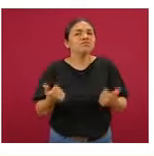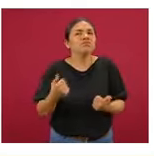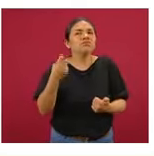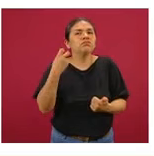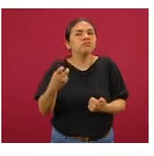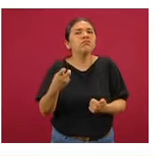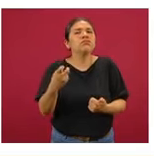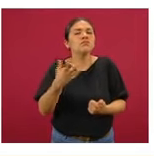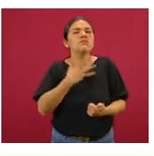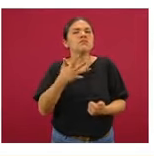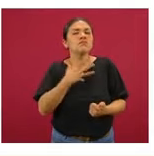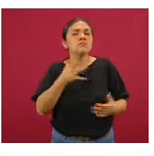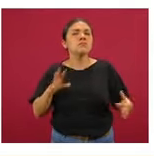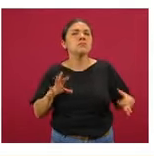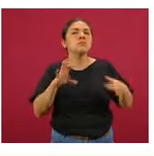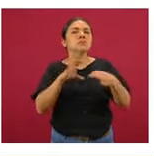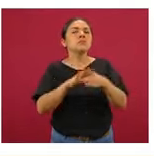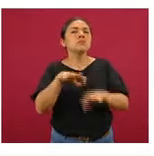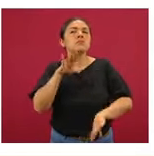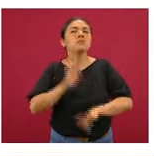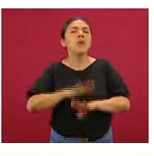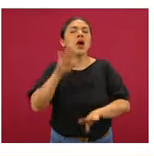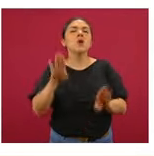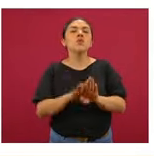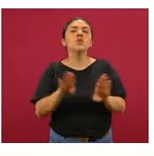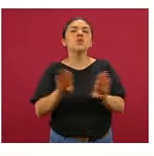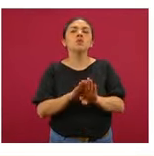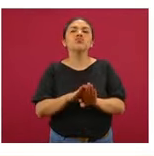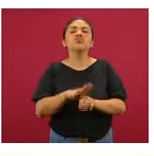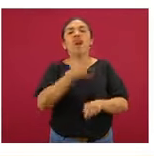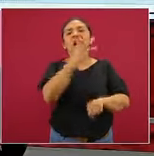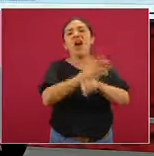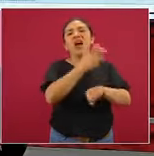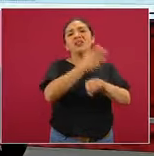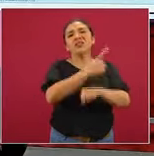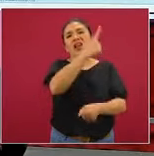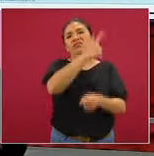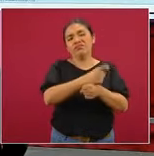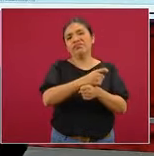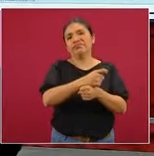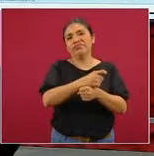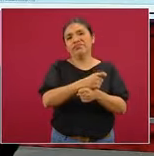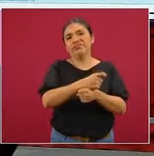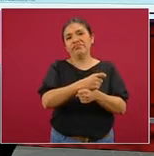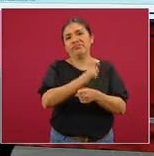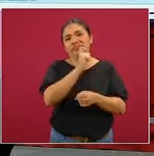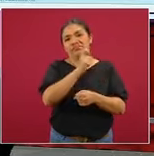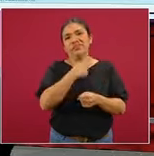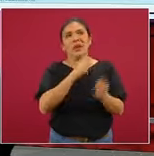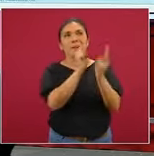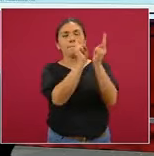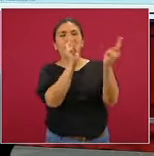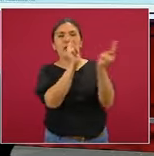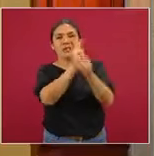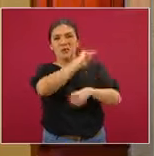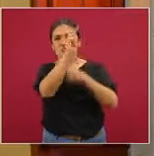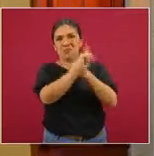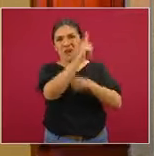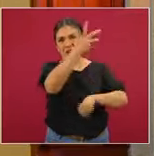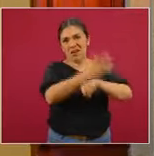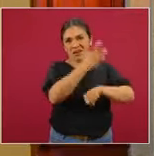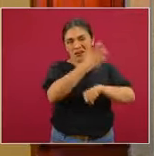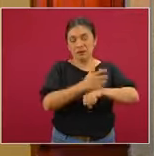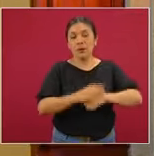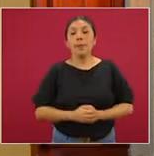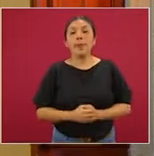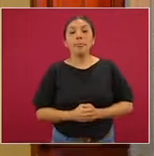muy relacionada con los Estados Unidos de América, nuestro vecino país del